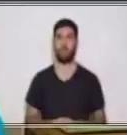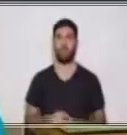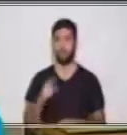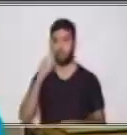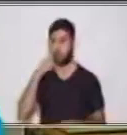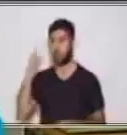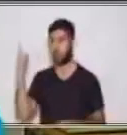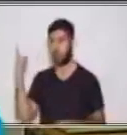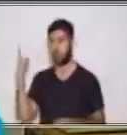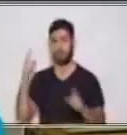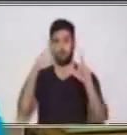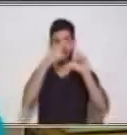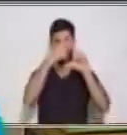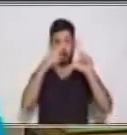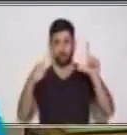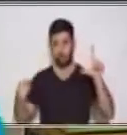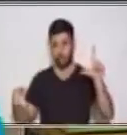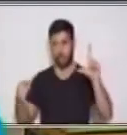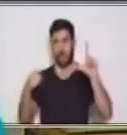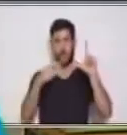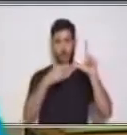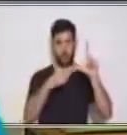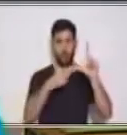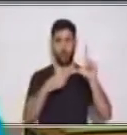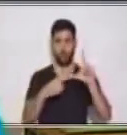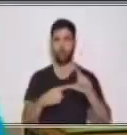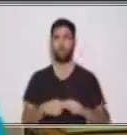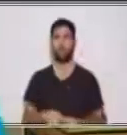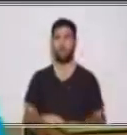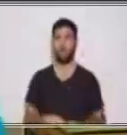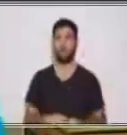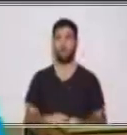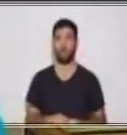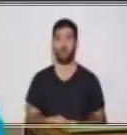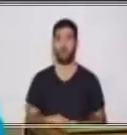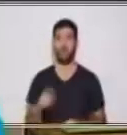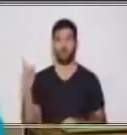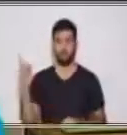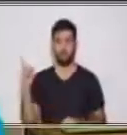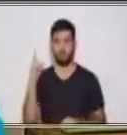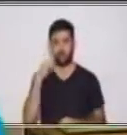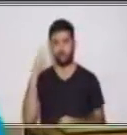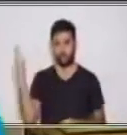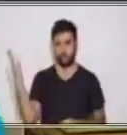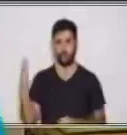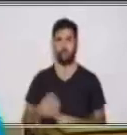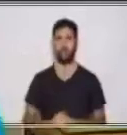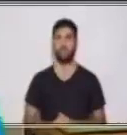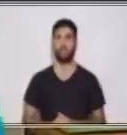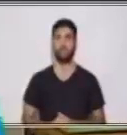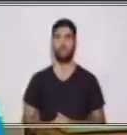Tenemos este triángulo y tenemos alfa,